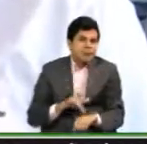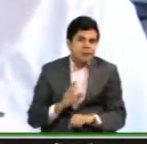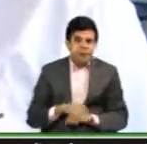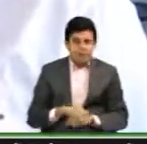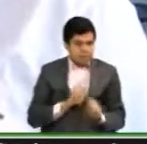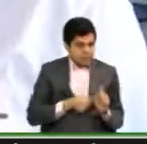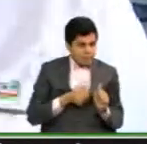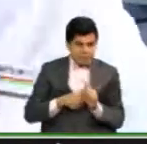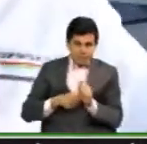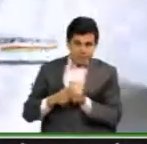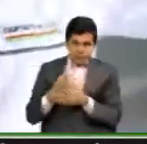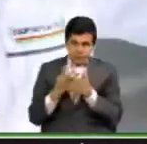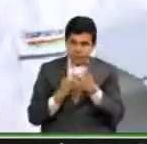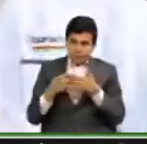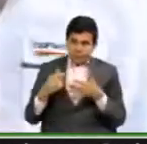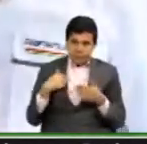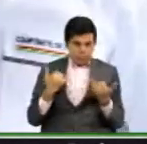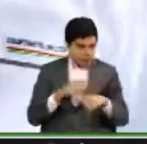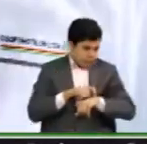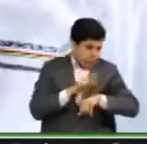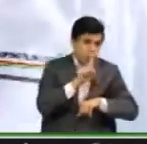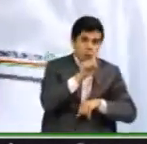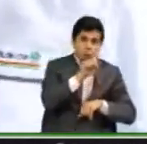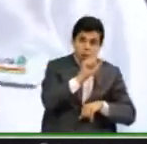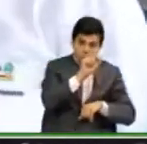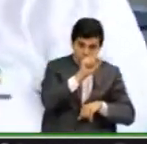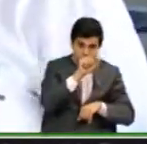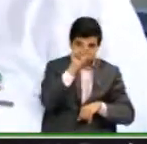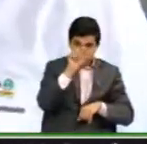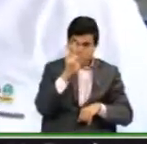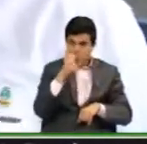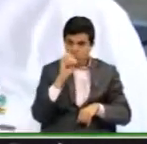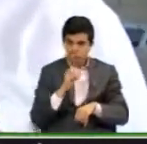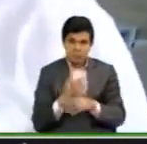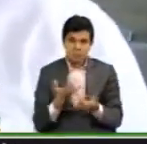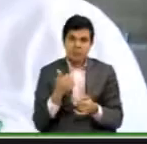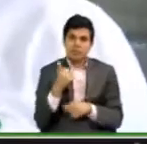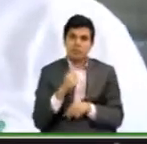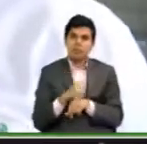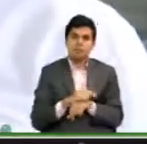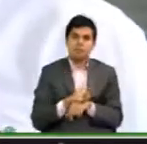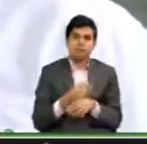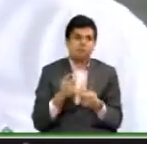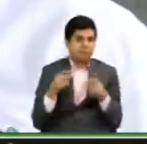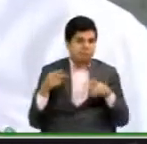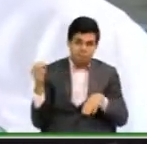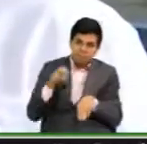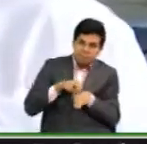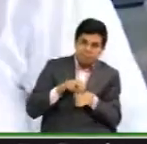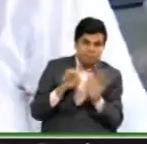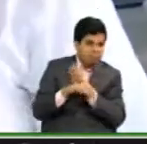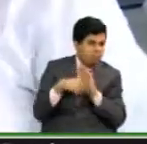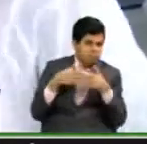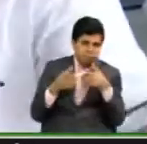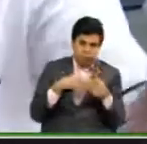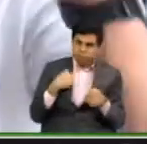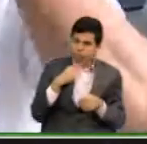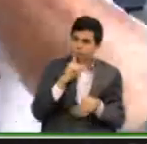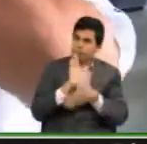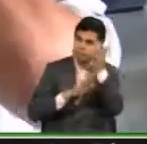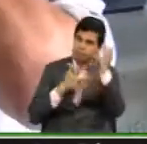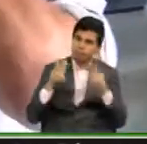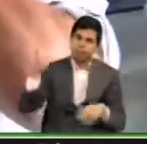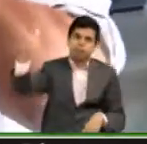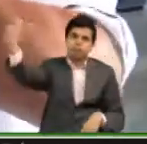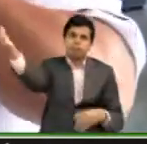de cada quien, de cada horario. Por ejemplo, yo salgo ahorita a las 11:40, me quedan 10 minutos y no tengo ni un pasajero. Igual me toca irme. Y fuera de eso, no